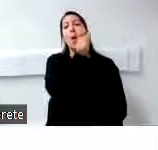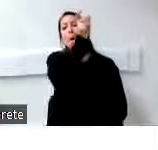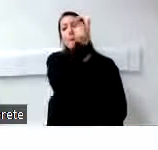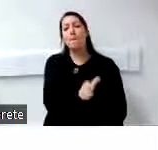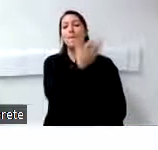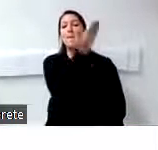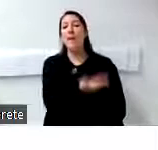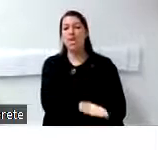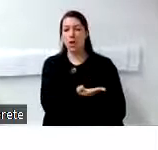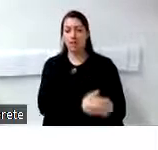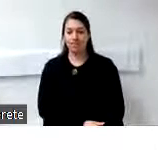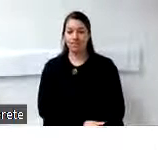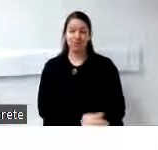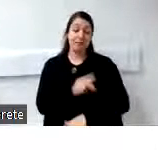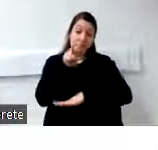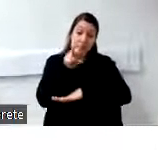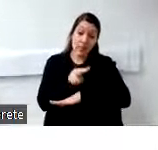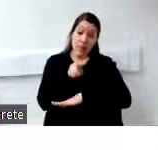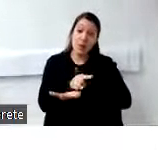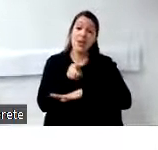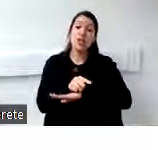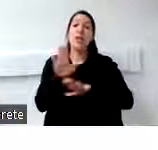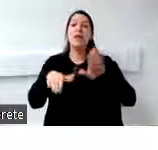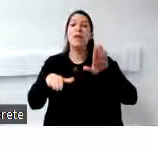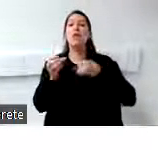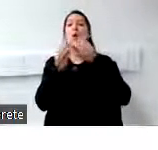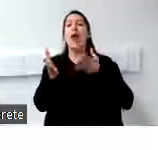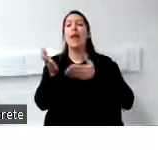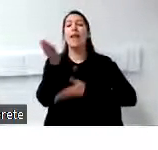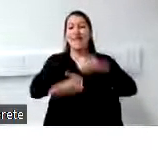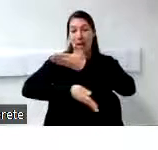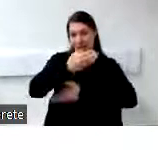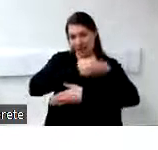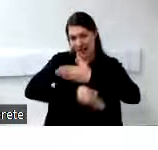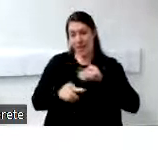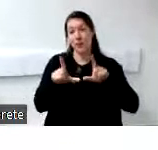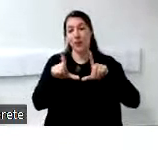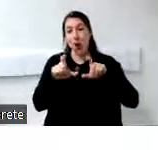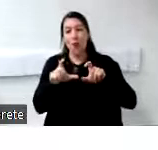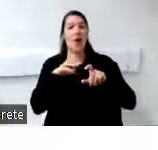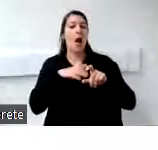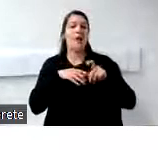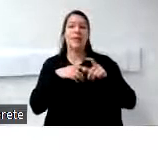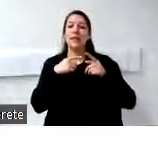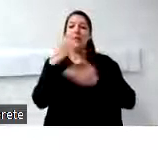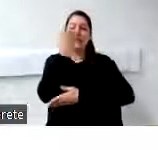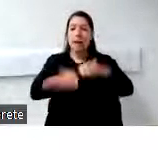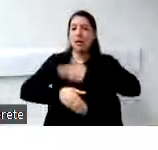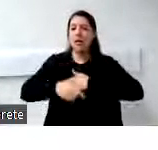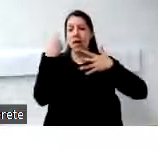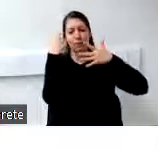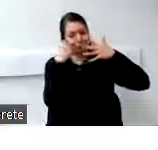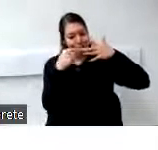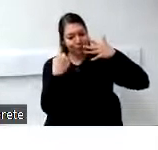Ahora, vamos a hacer algunas recomendaciones según el tipo de discapacidad, porque obviamente, en función de que hay distintos tipos de discapacidad,